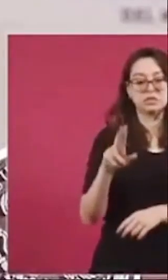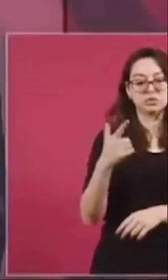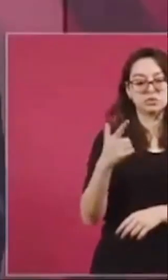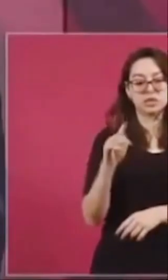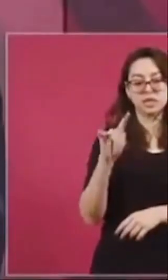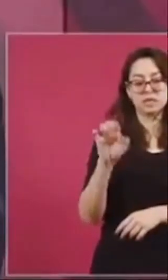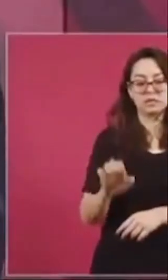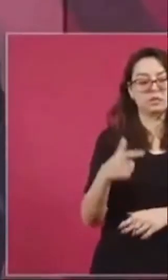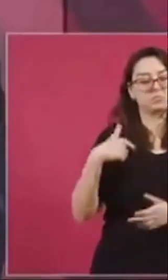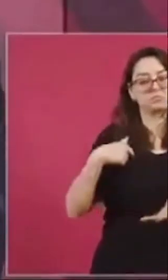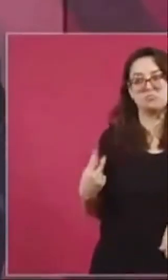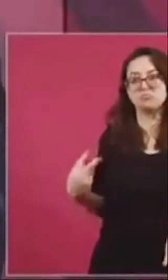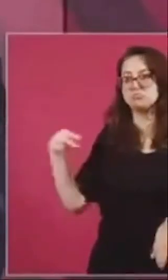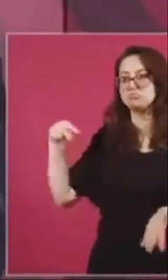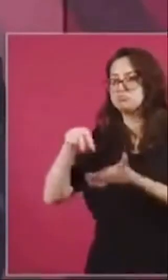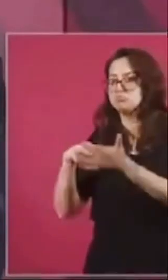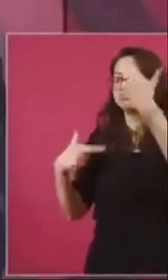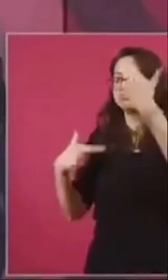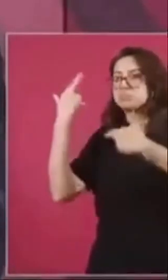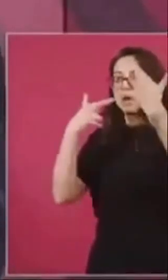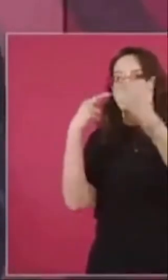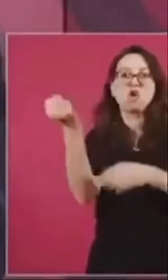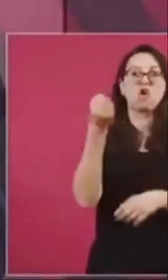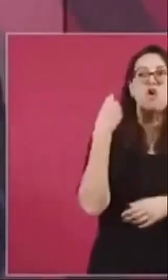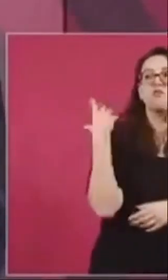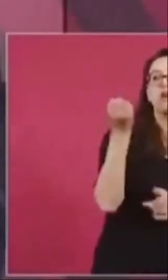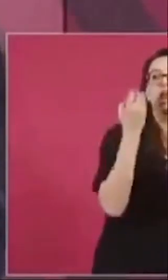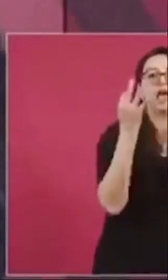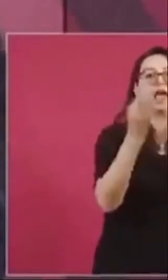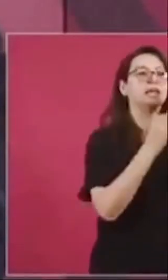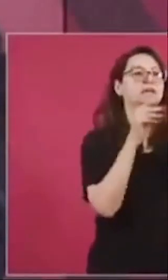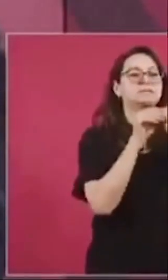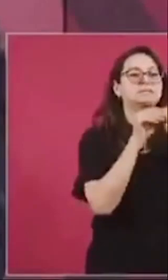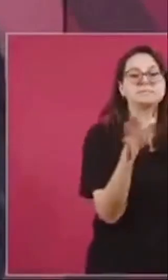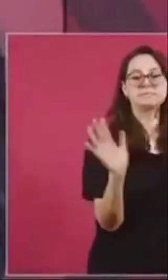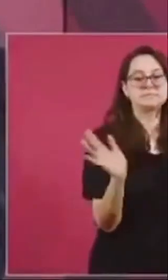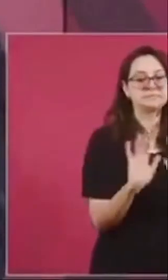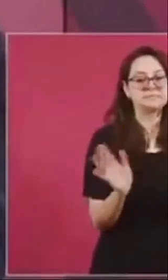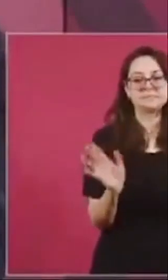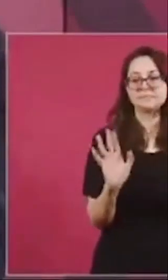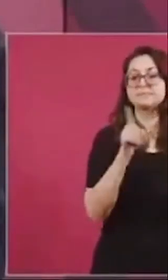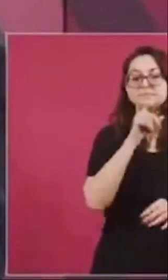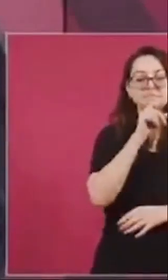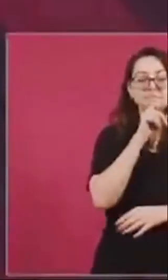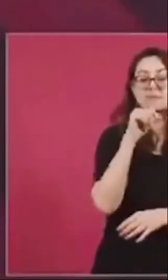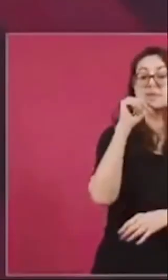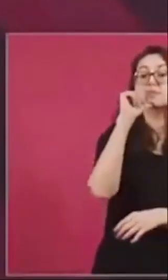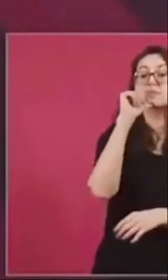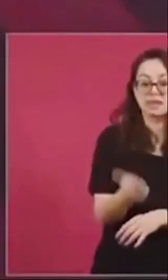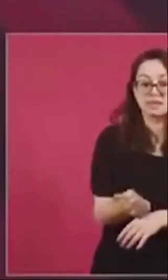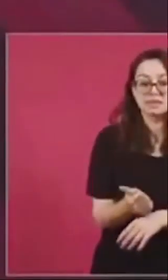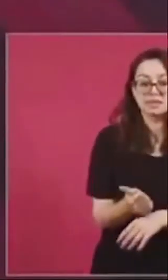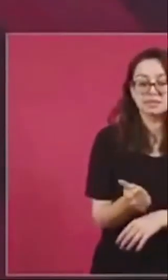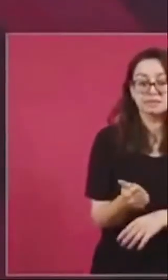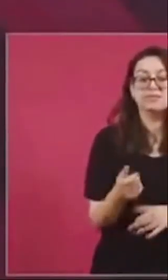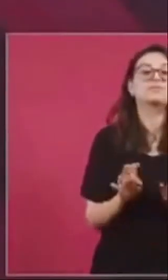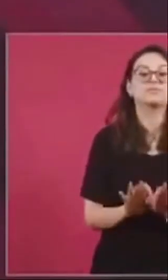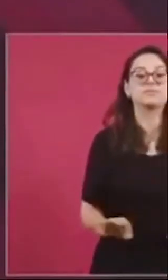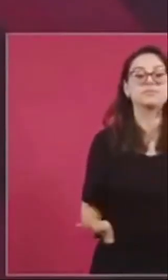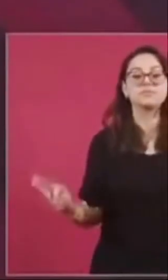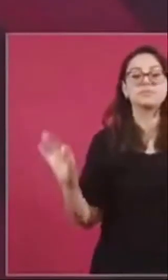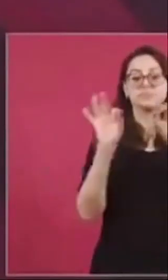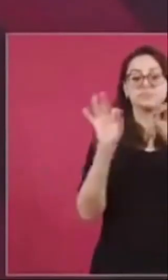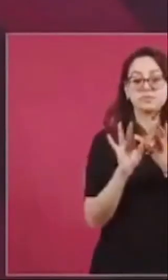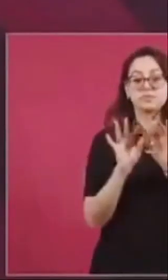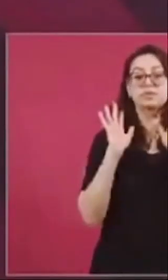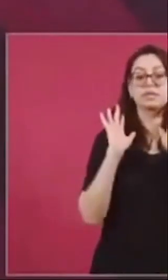pues nos está anunciando que va a estar, porque a ver, o sea, él va a ir y va a decir, no, pues los medios me están cubriendo, ¿no?